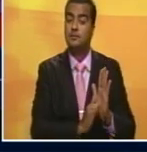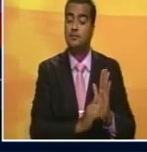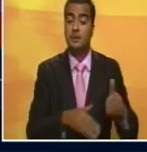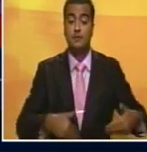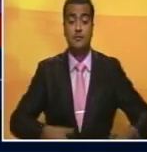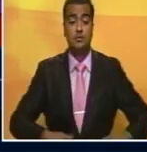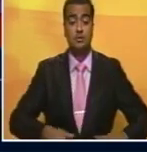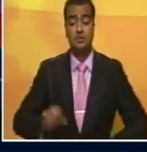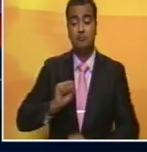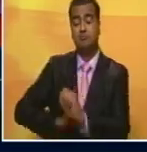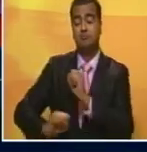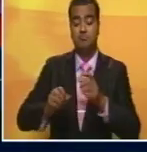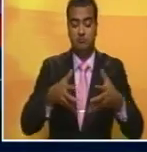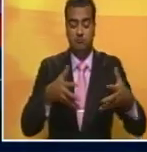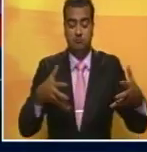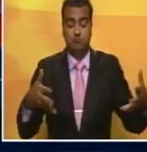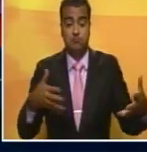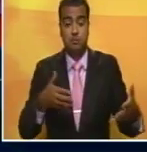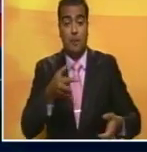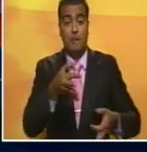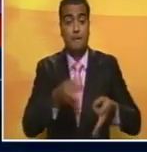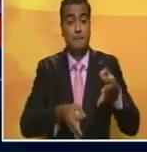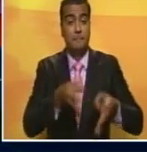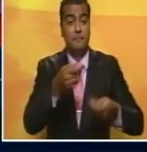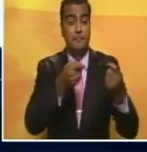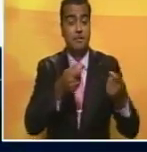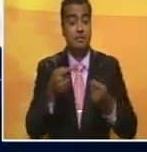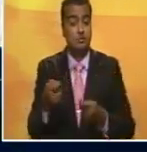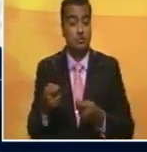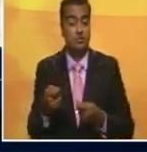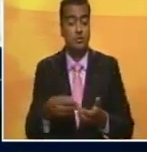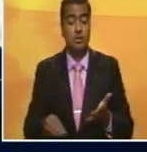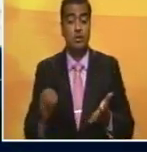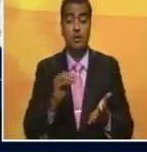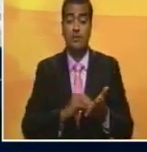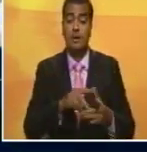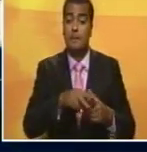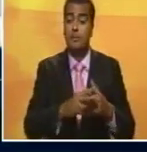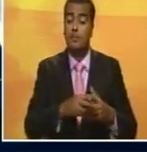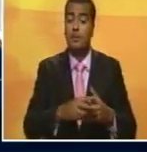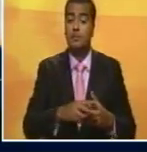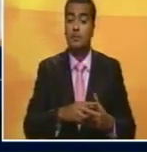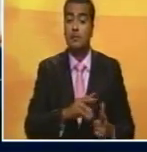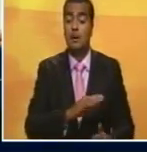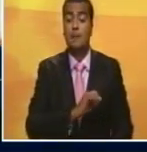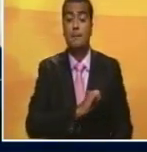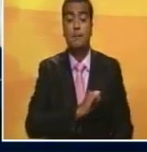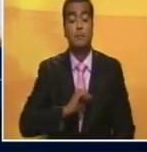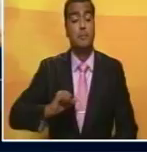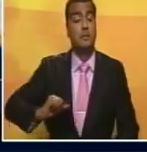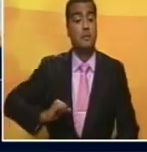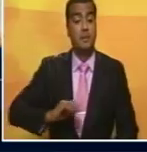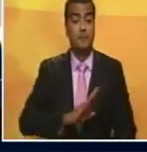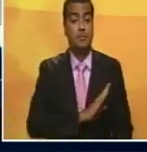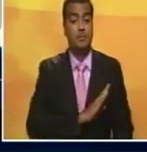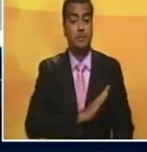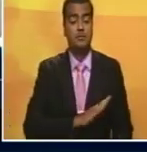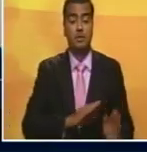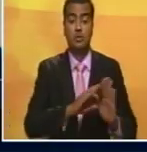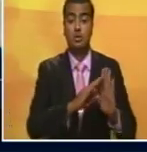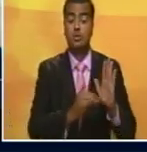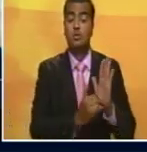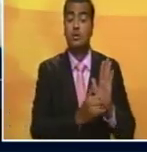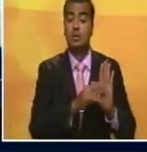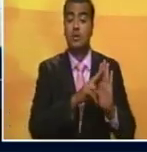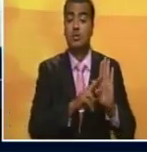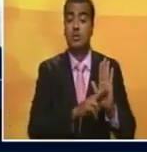luchar contra la inflación, procurar precios justos, materia prima y reafirmar la propiedad privada. Desmintió que la constituyente haya emitido normas